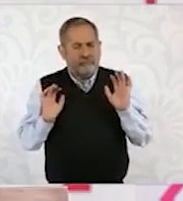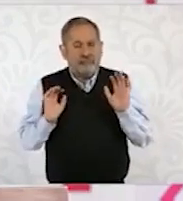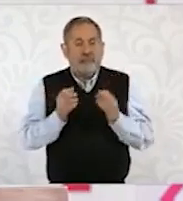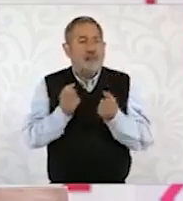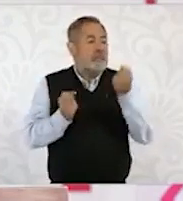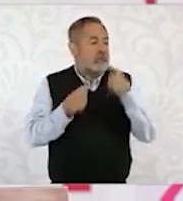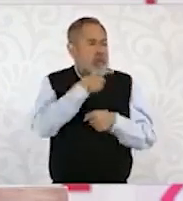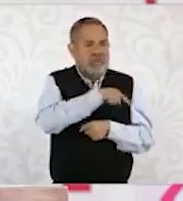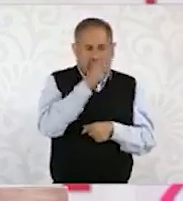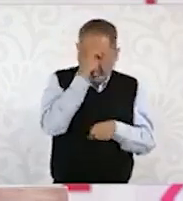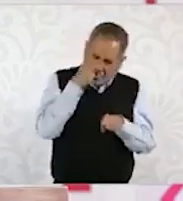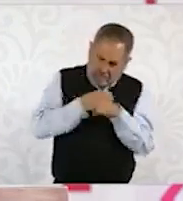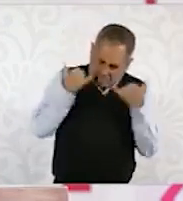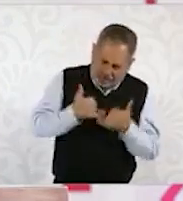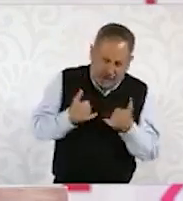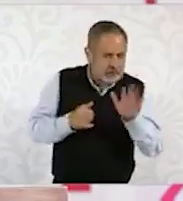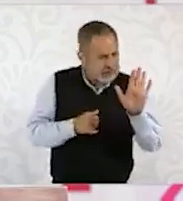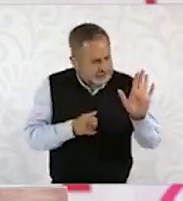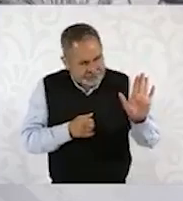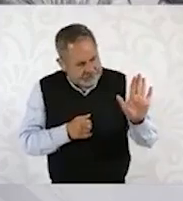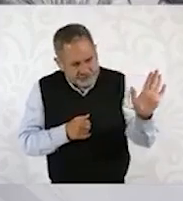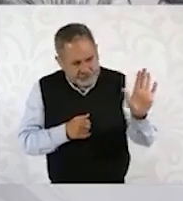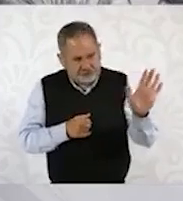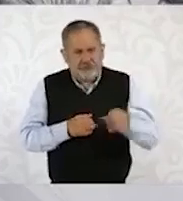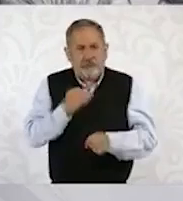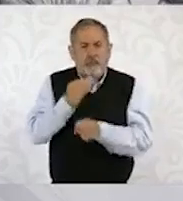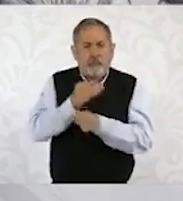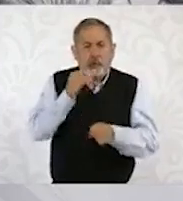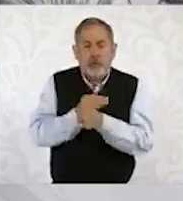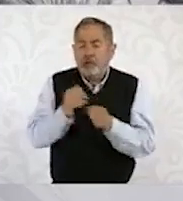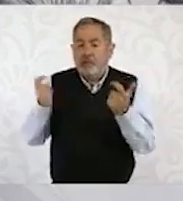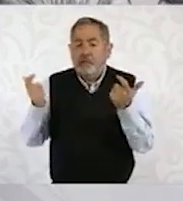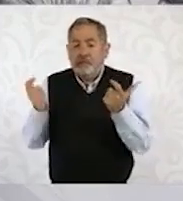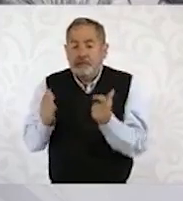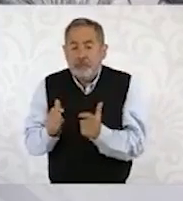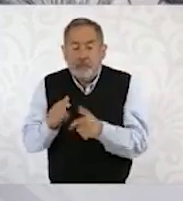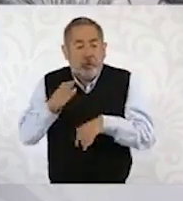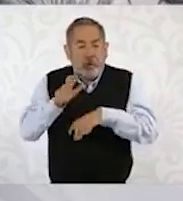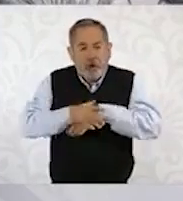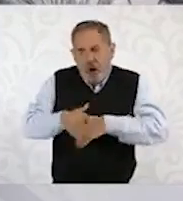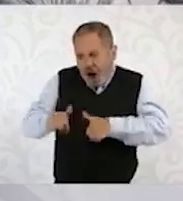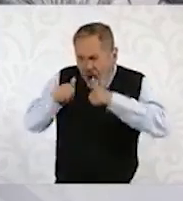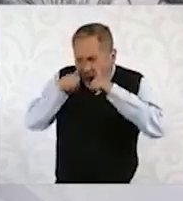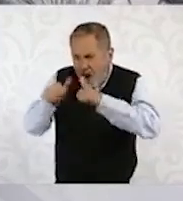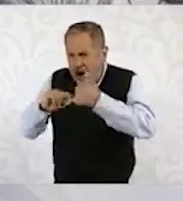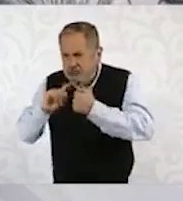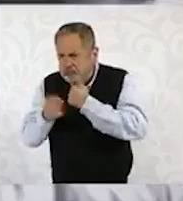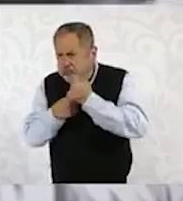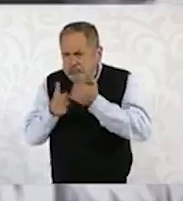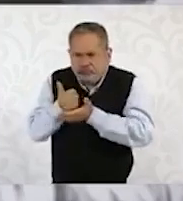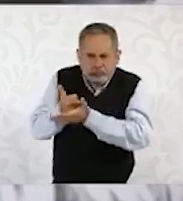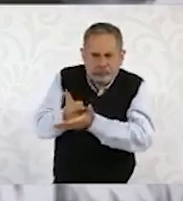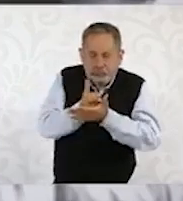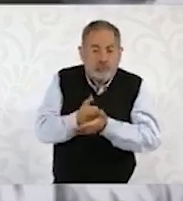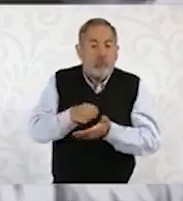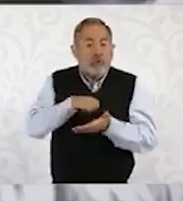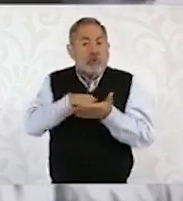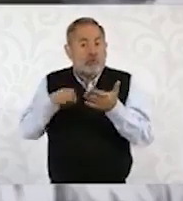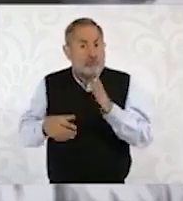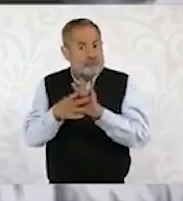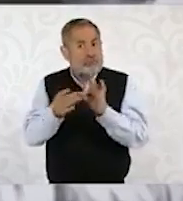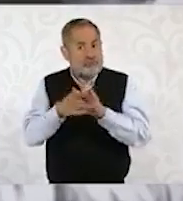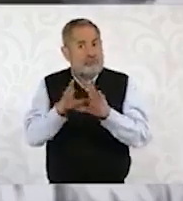mayor cerrazón. Sin embargo, hoy se ha venido a baja, pero hoy se viene atendiendo con mucha puntualidad. Queremos decirte que hay datos